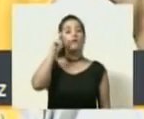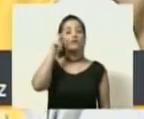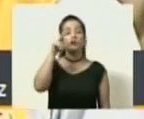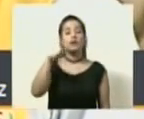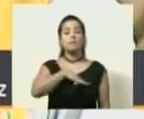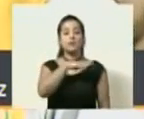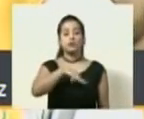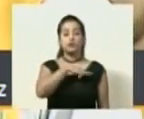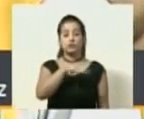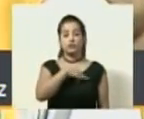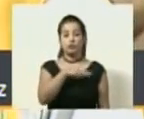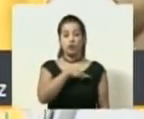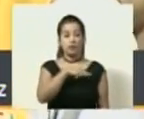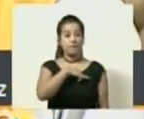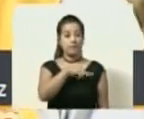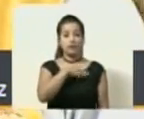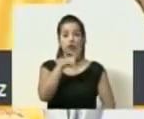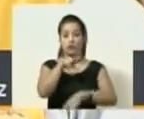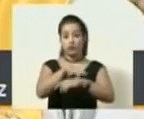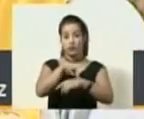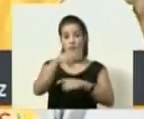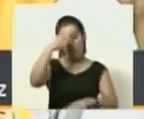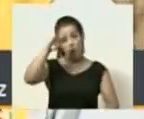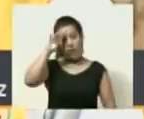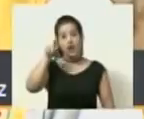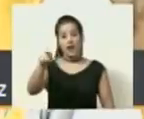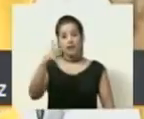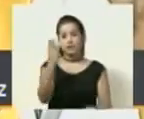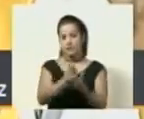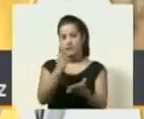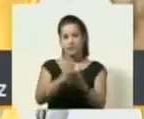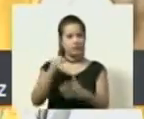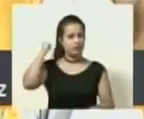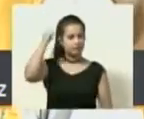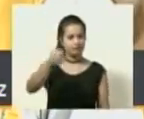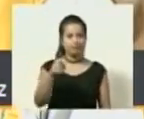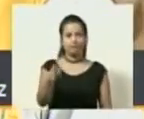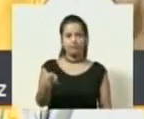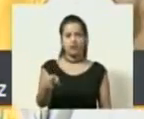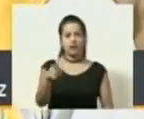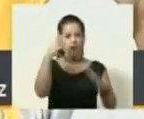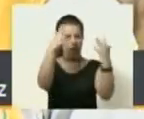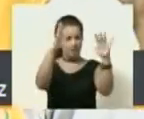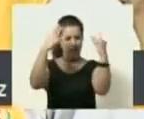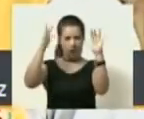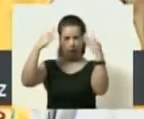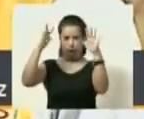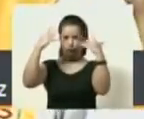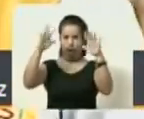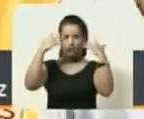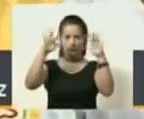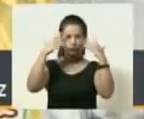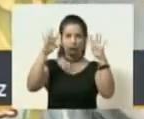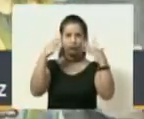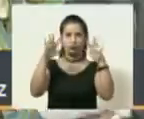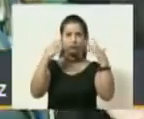Misión Médico Cubana que estuvieron siempre presentes en nuestros inicios. Un aplauso para ellos.